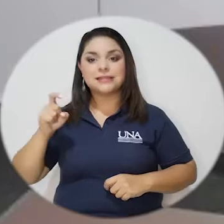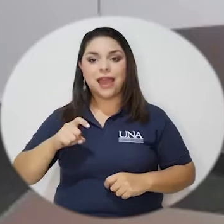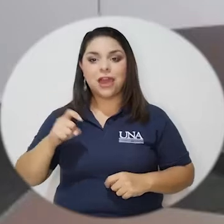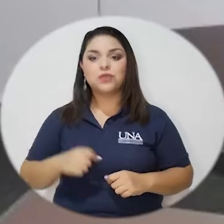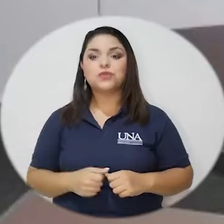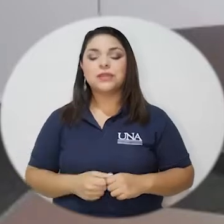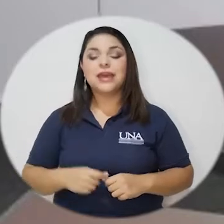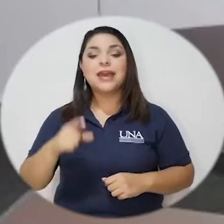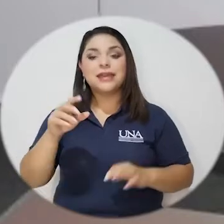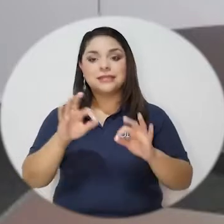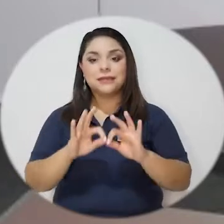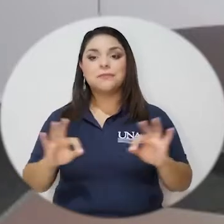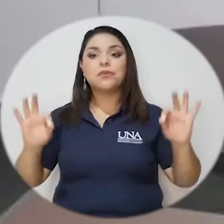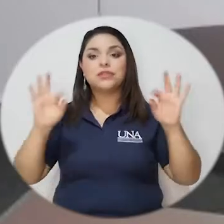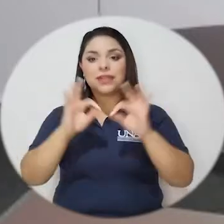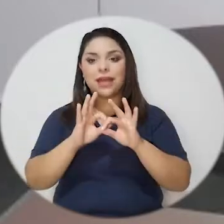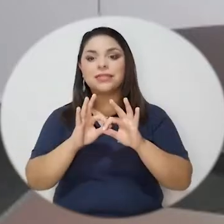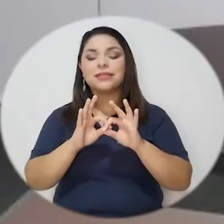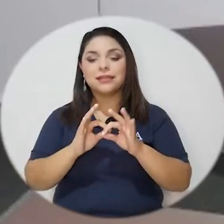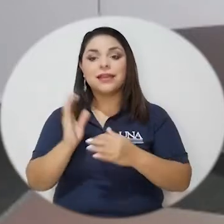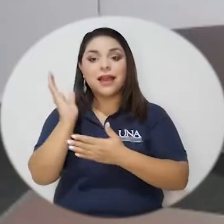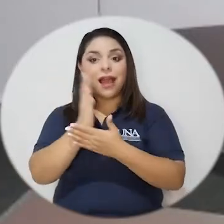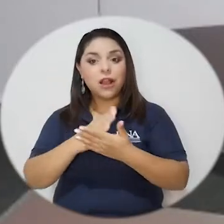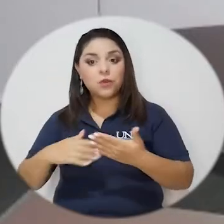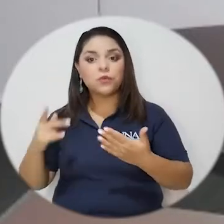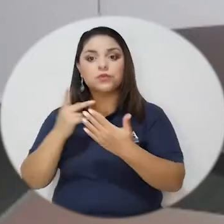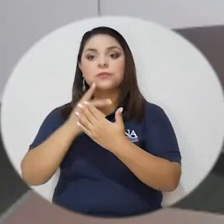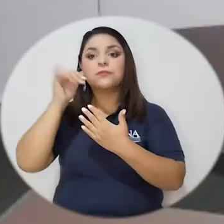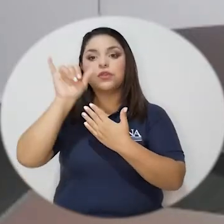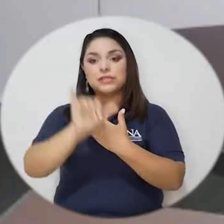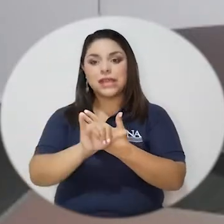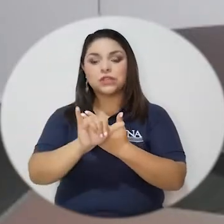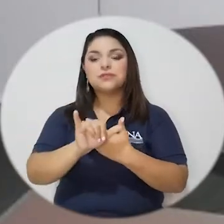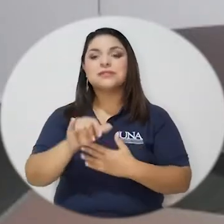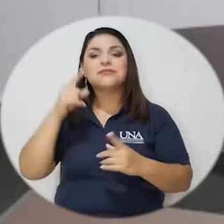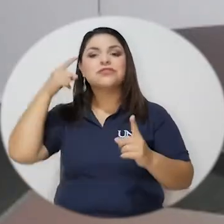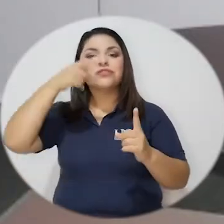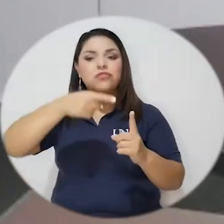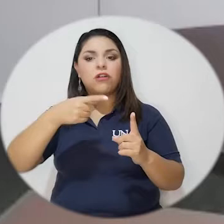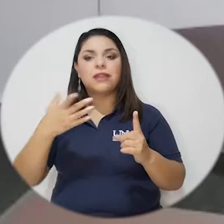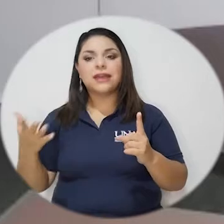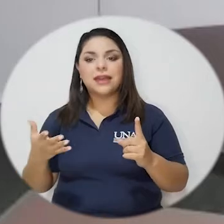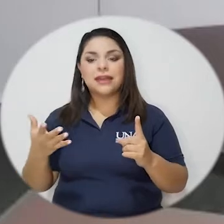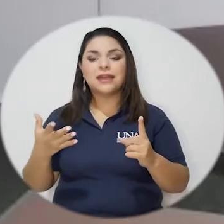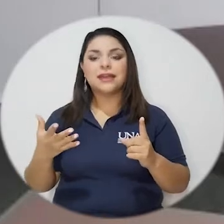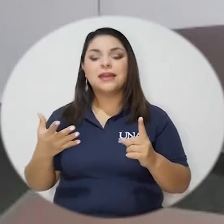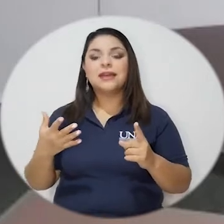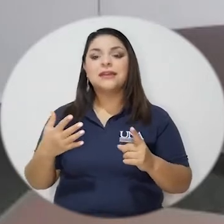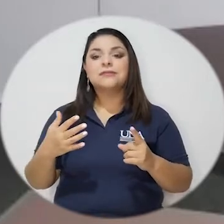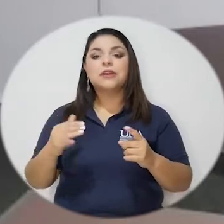necesarios, es importante. Algunos proyectos que tienen que ver con renta